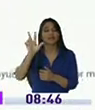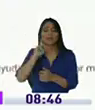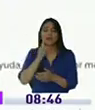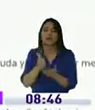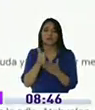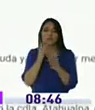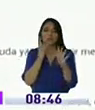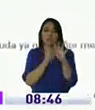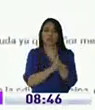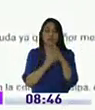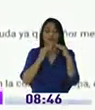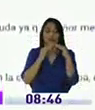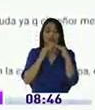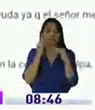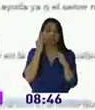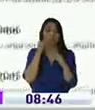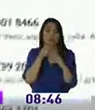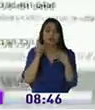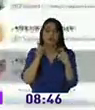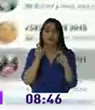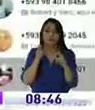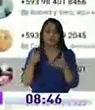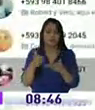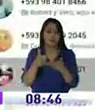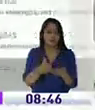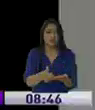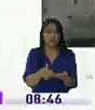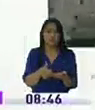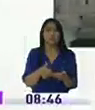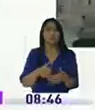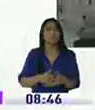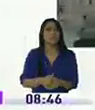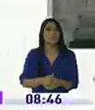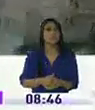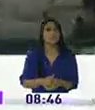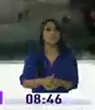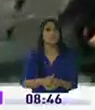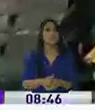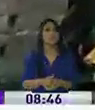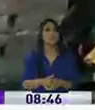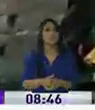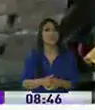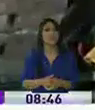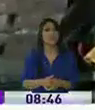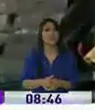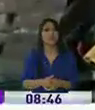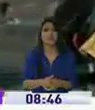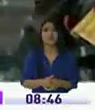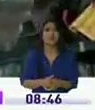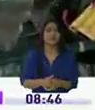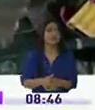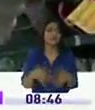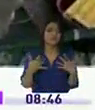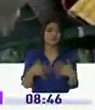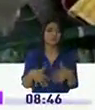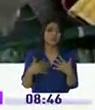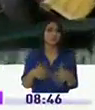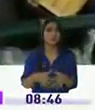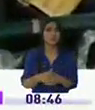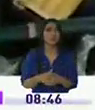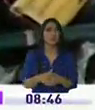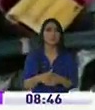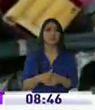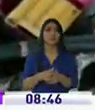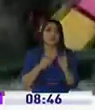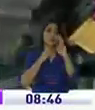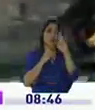mi casa vive una señora que recicla todo y está inundado de ratas. Mira. La pobre vecino. Mira. Qué desconsideración mira.